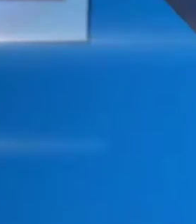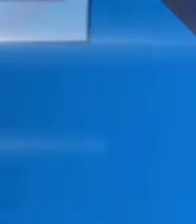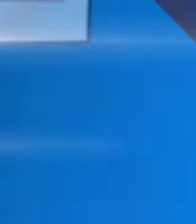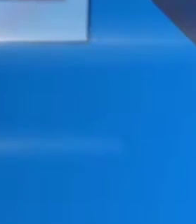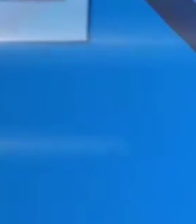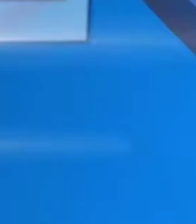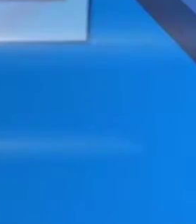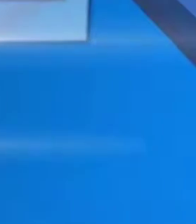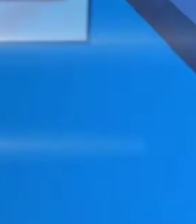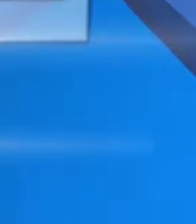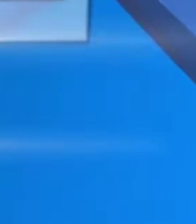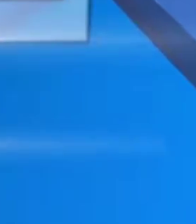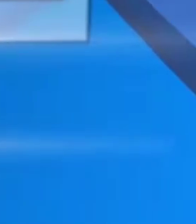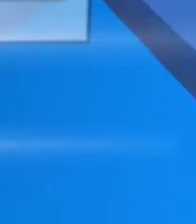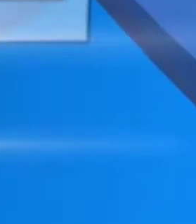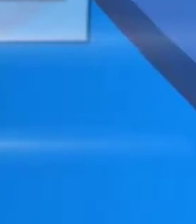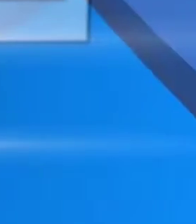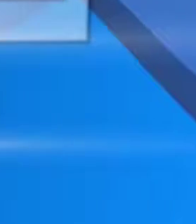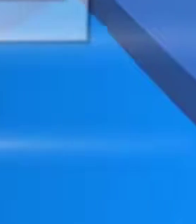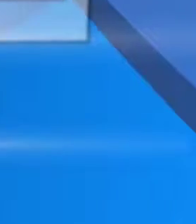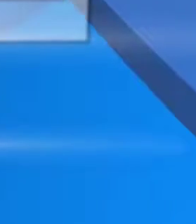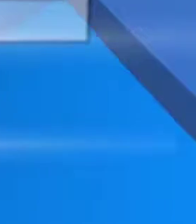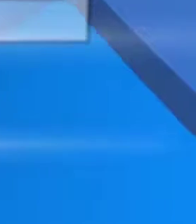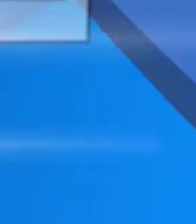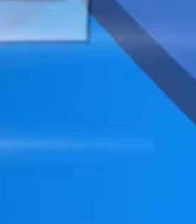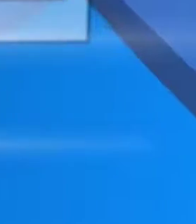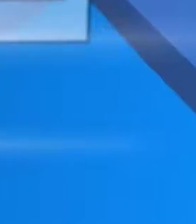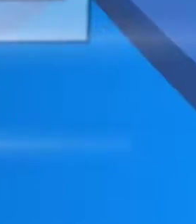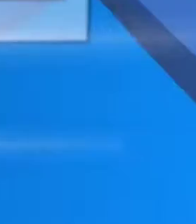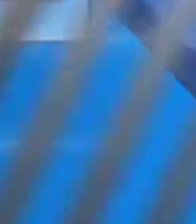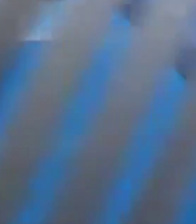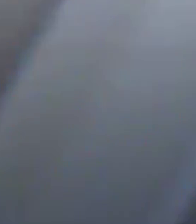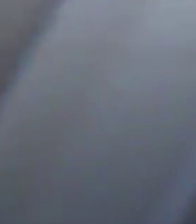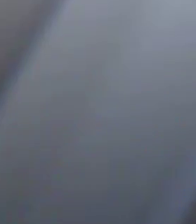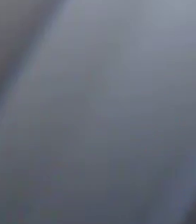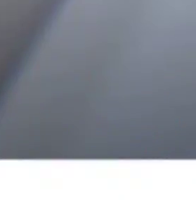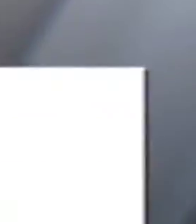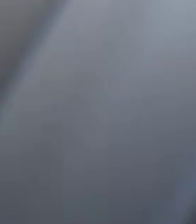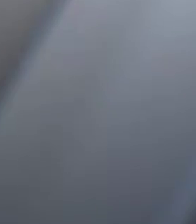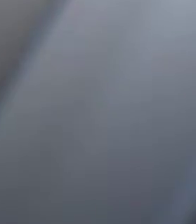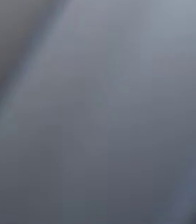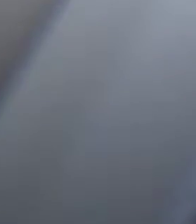alcalde del gobierno autónomo descentralizado de santa anna